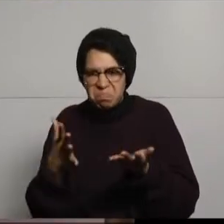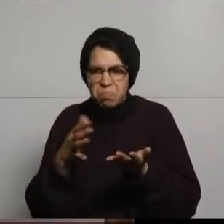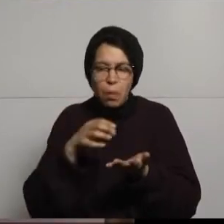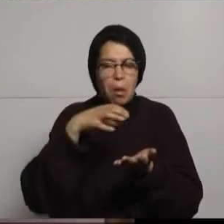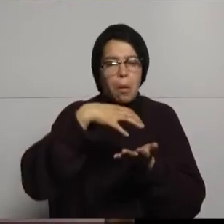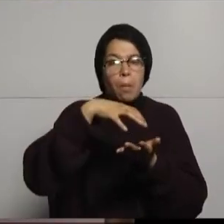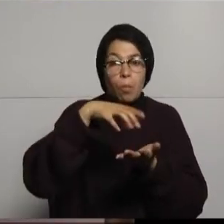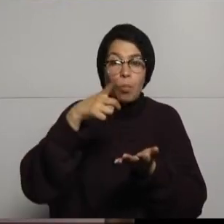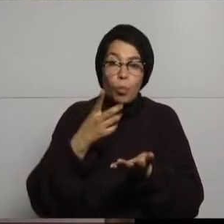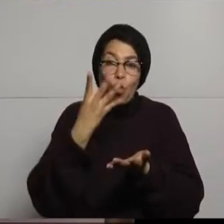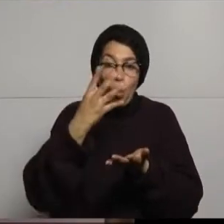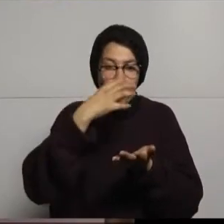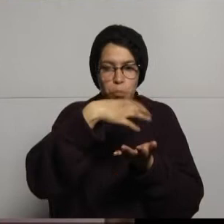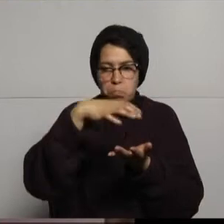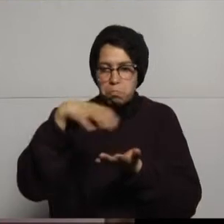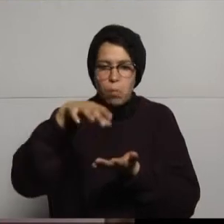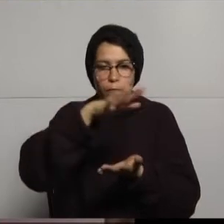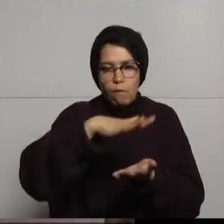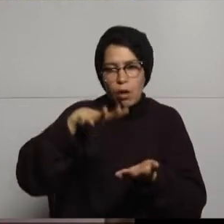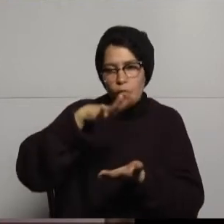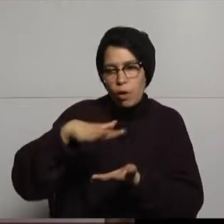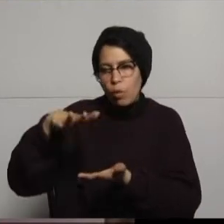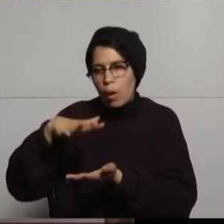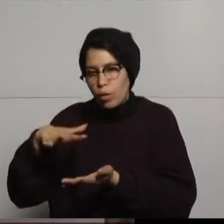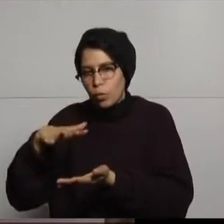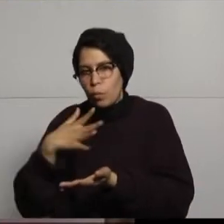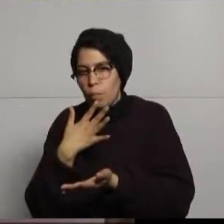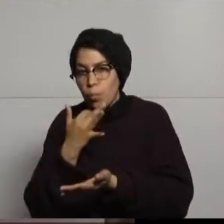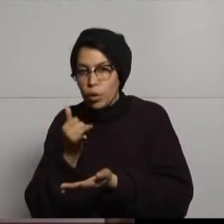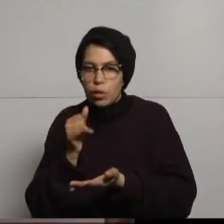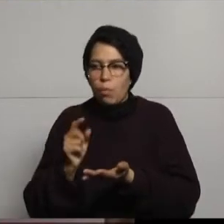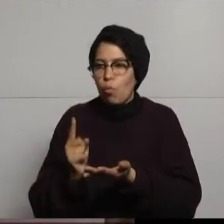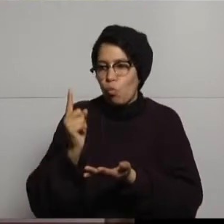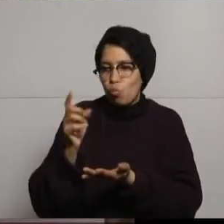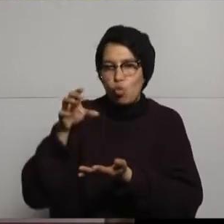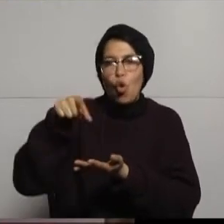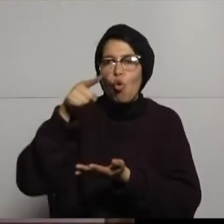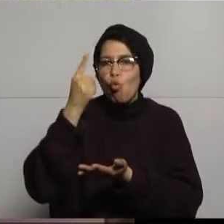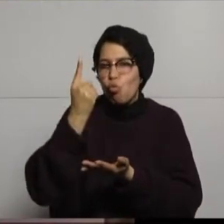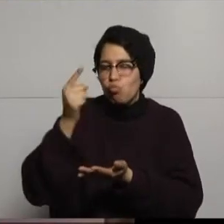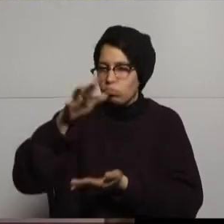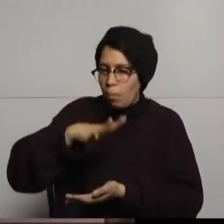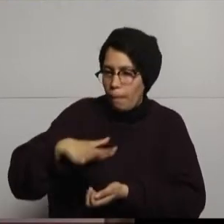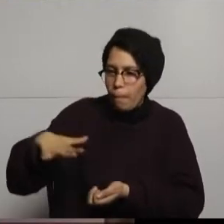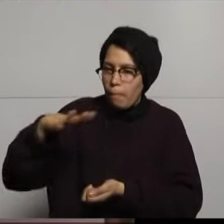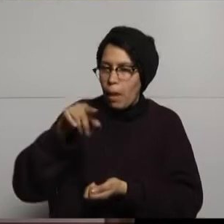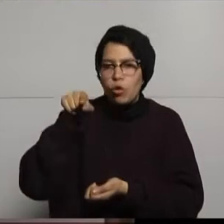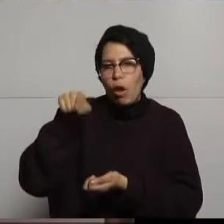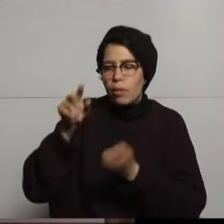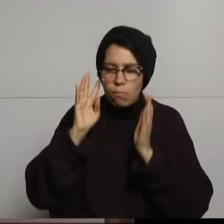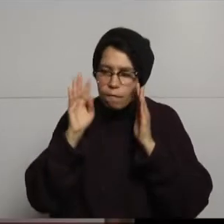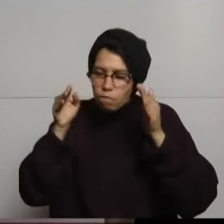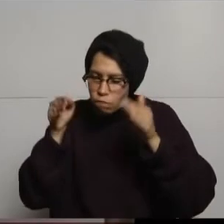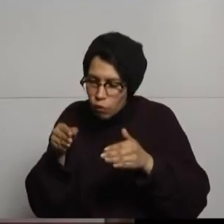los alrededores. Pero ese barrio busca que sea una transformación social, urbana y económica para generar